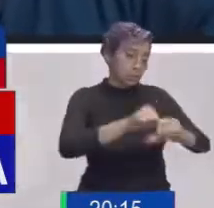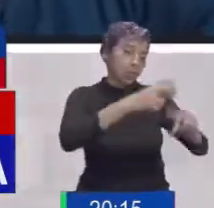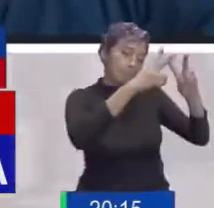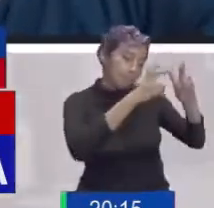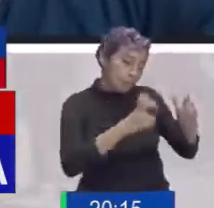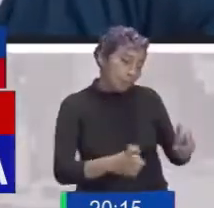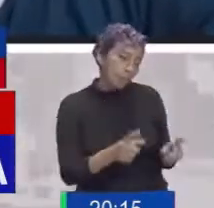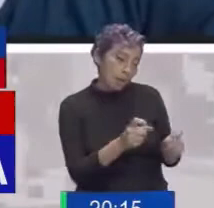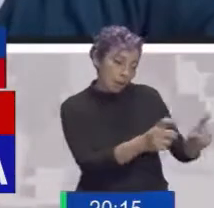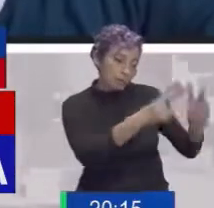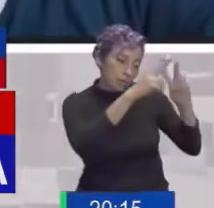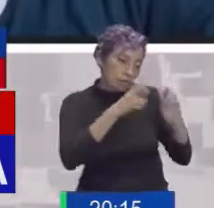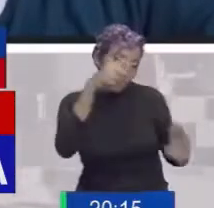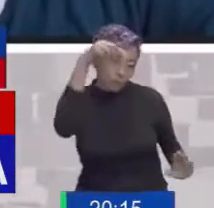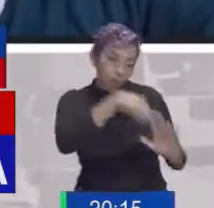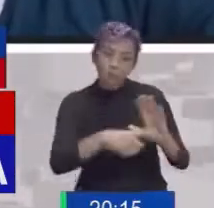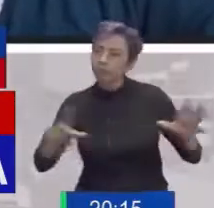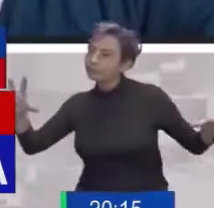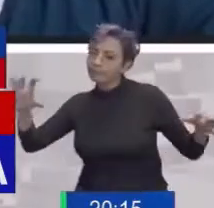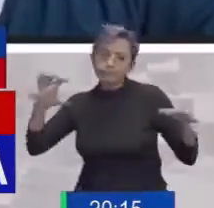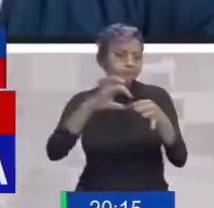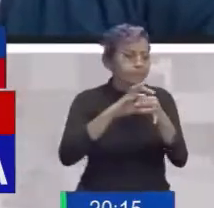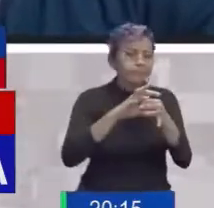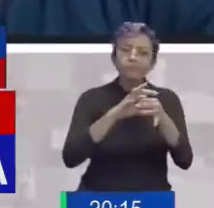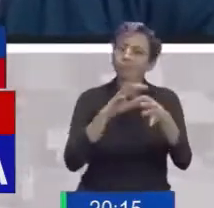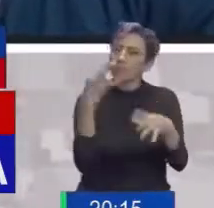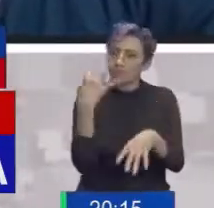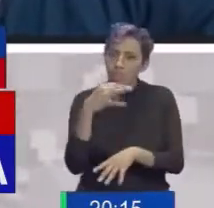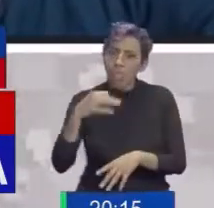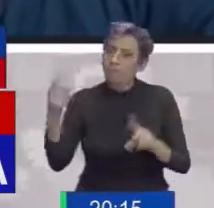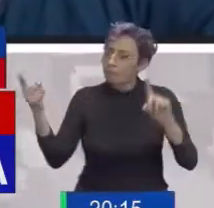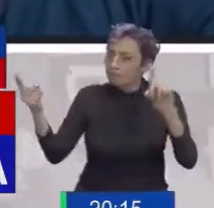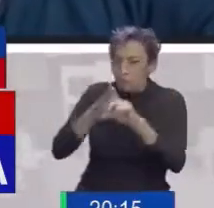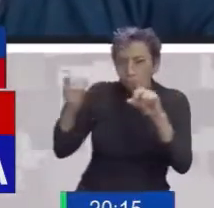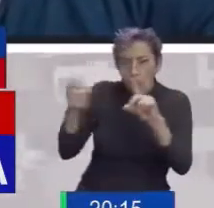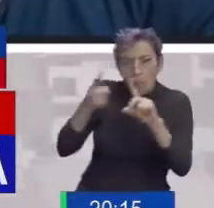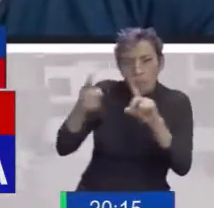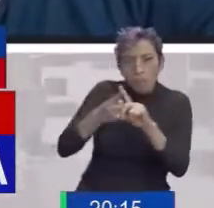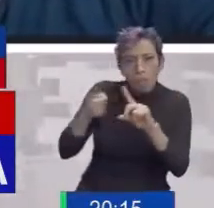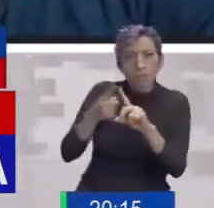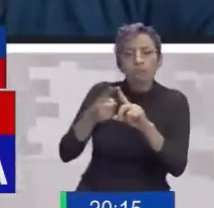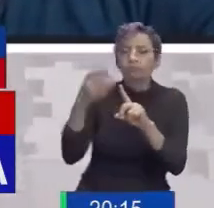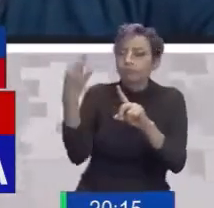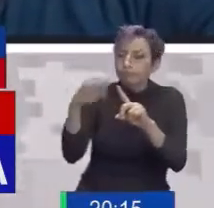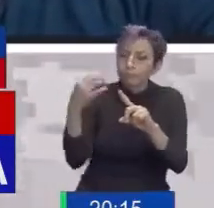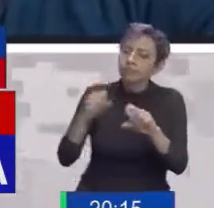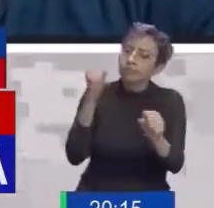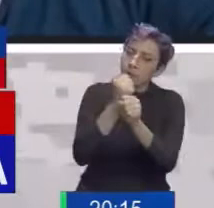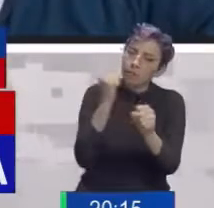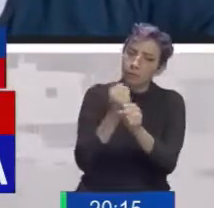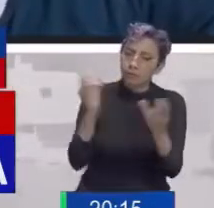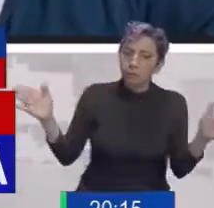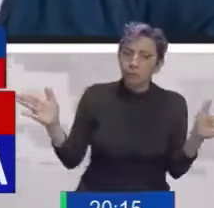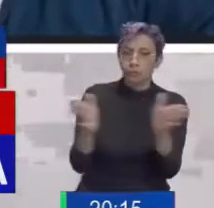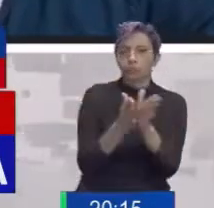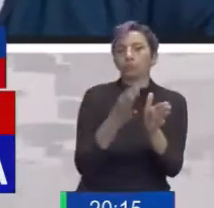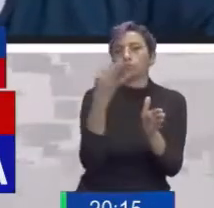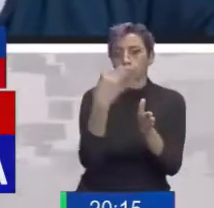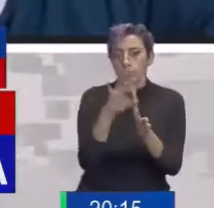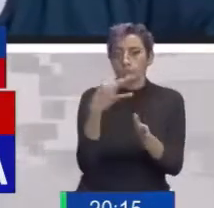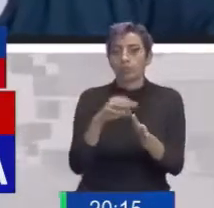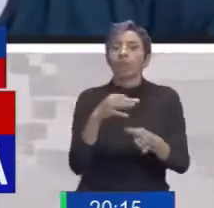pacientes de la mejor manera posible, sino que también cambiemos la mentalidad para que se puedan hacer